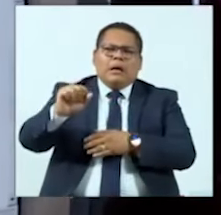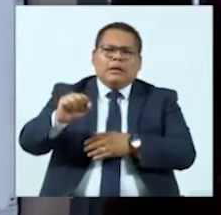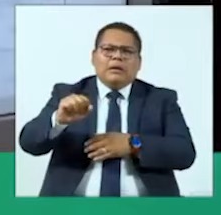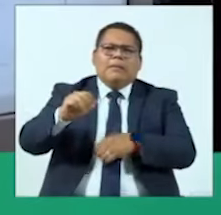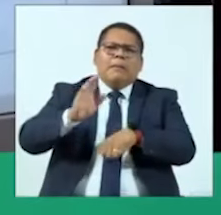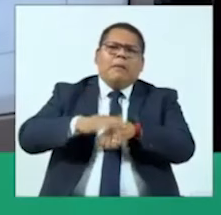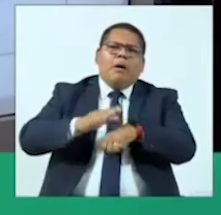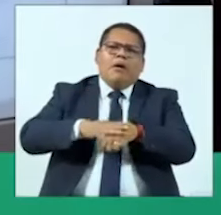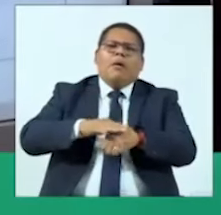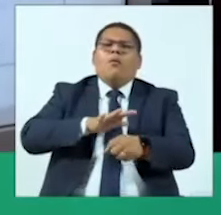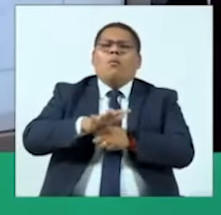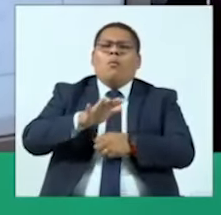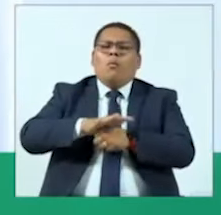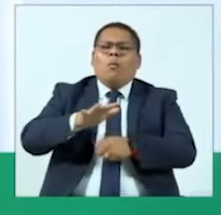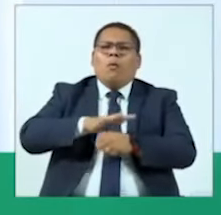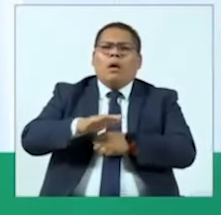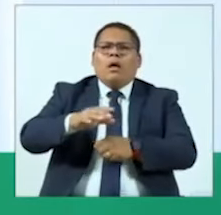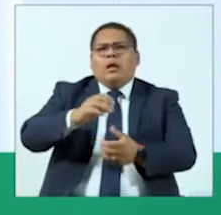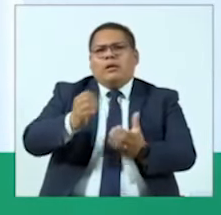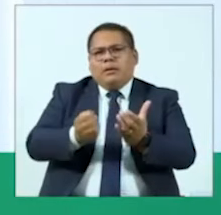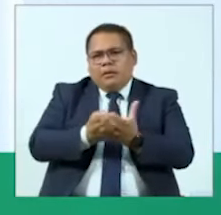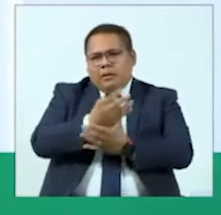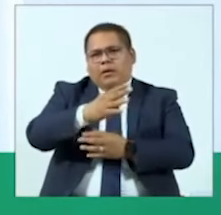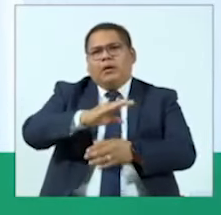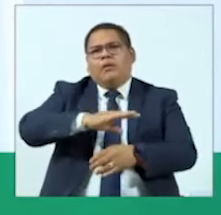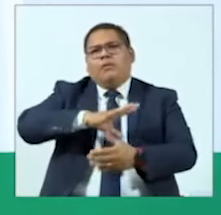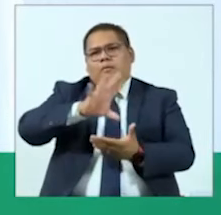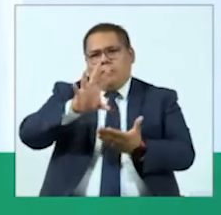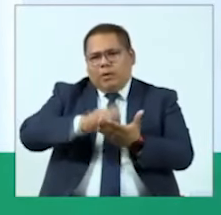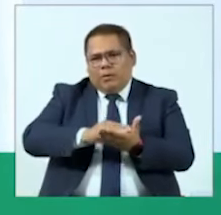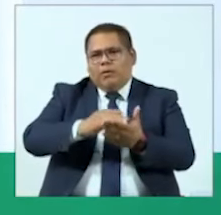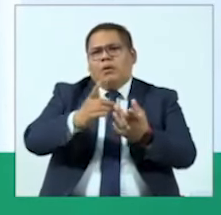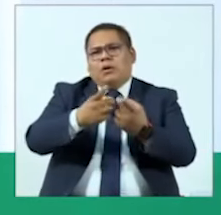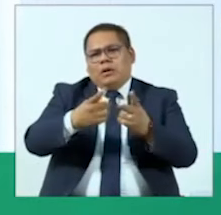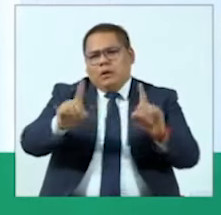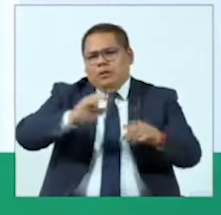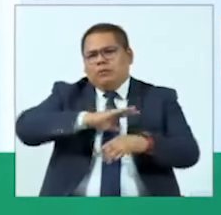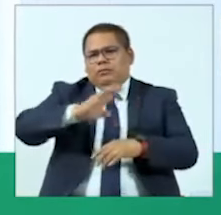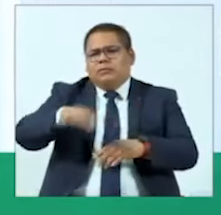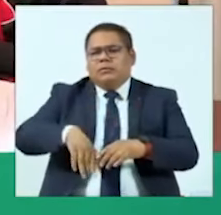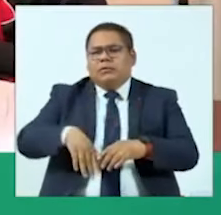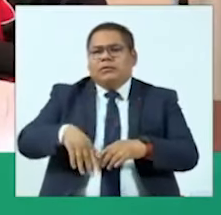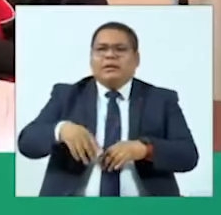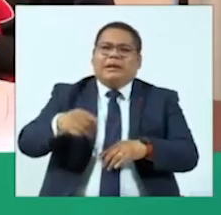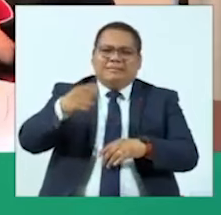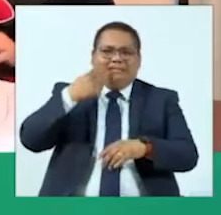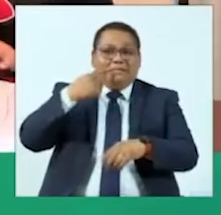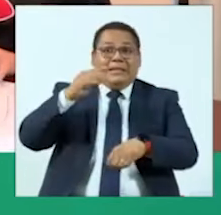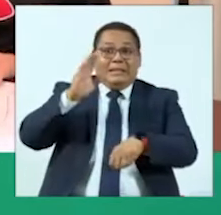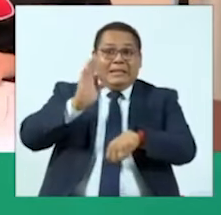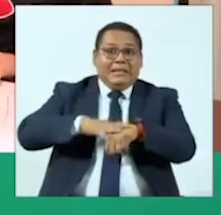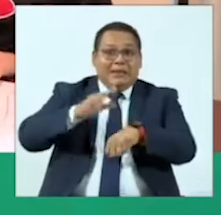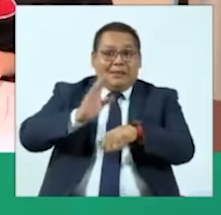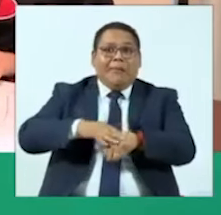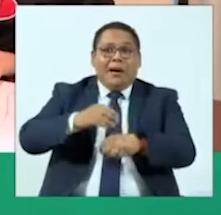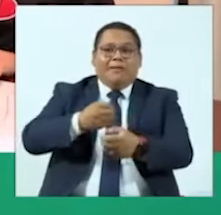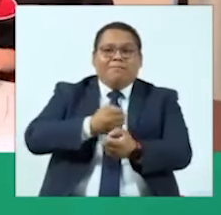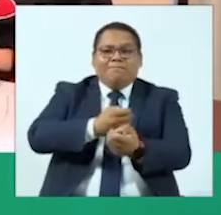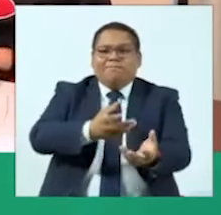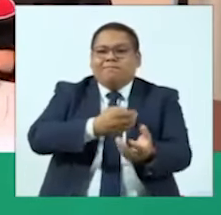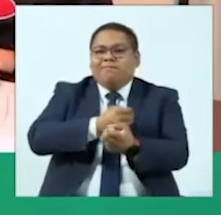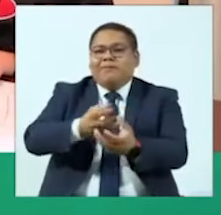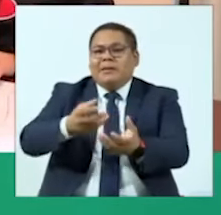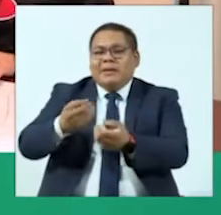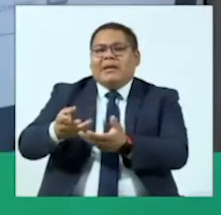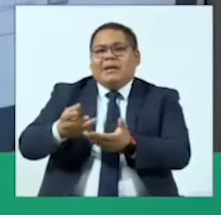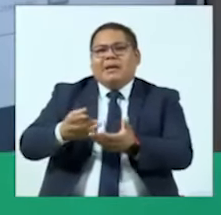actas de Qué son de nacimiento de matrimonio o de defunción o de divorcio bien en este orden sería las que más expedimos en estas fechas porque se